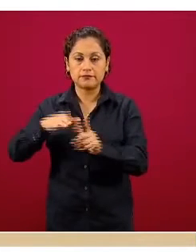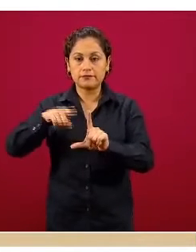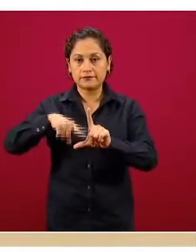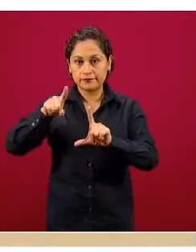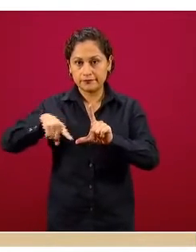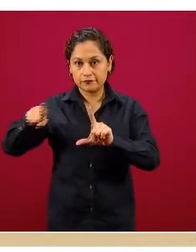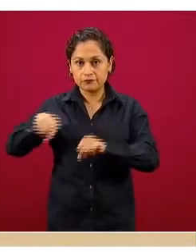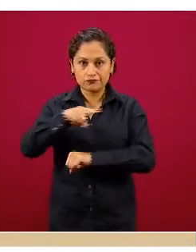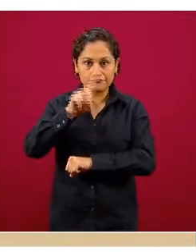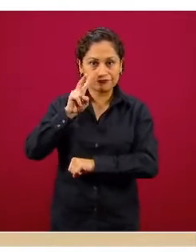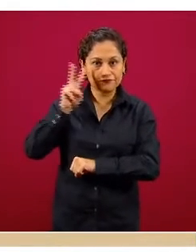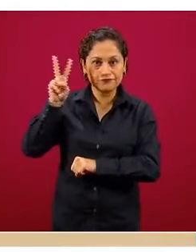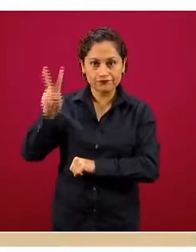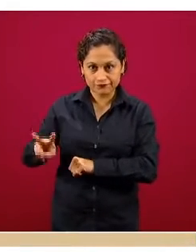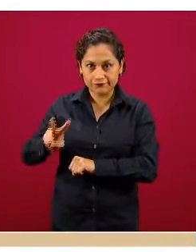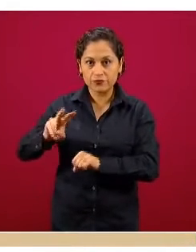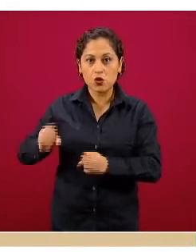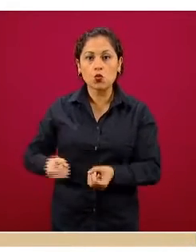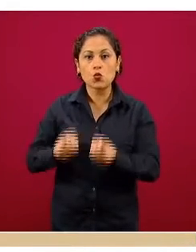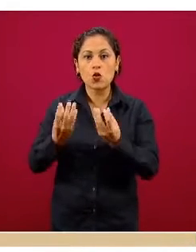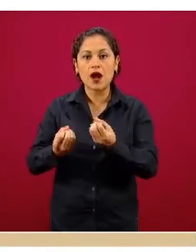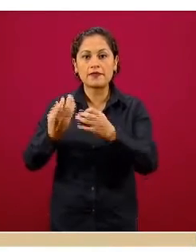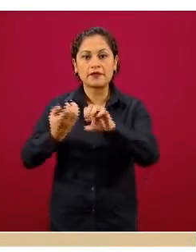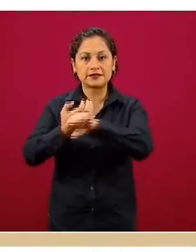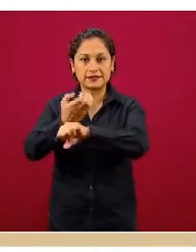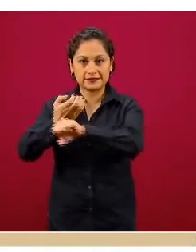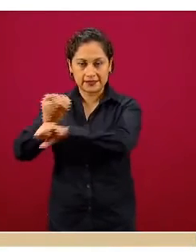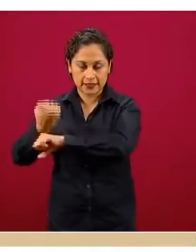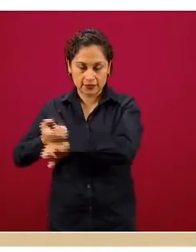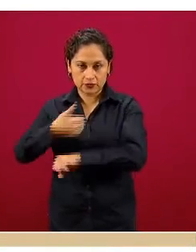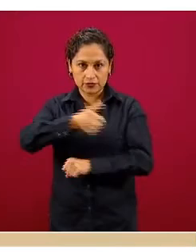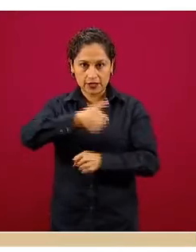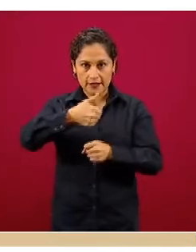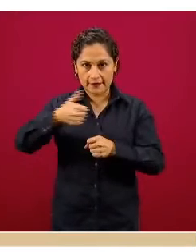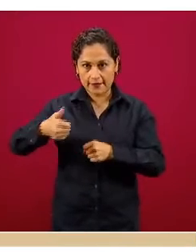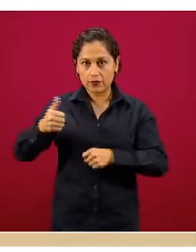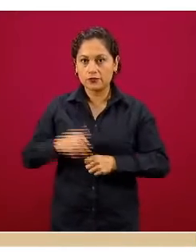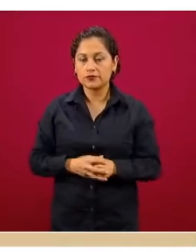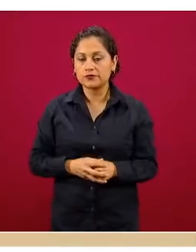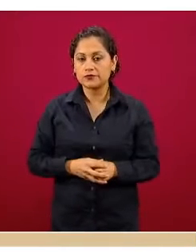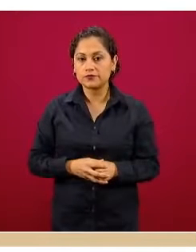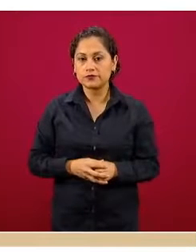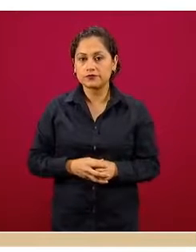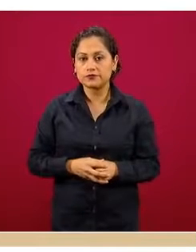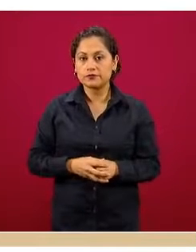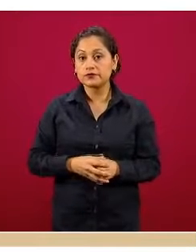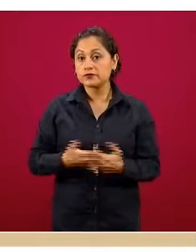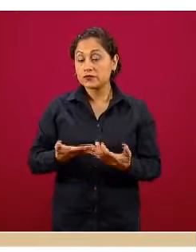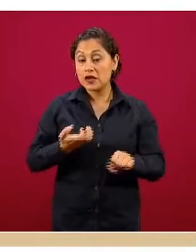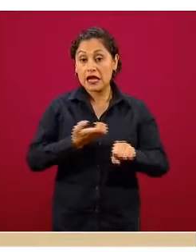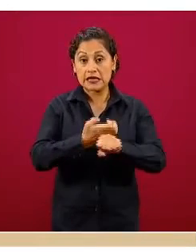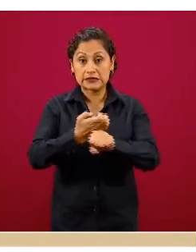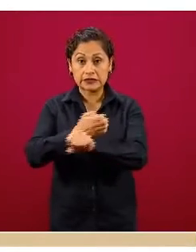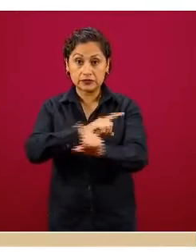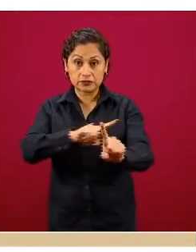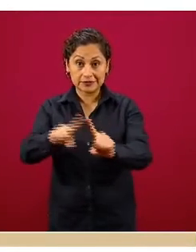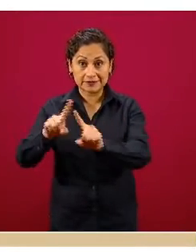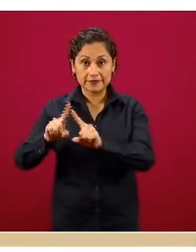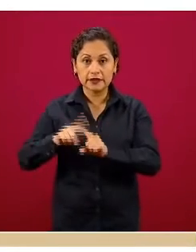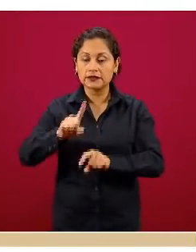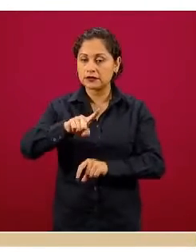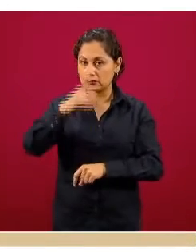los totales para cada uno de estas entidades federativas, destacando que, bueno, las entidades federativas que también concentran la mayor